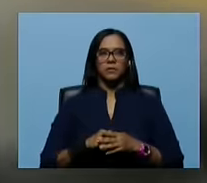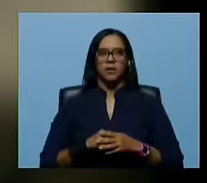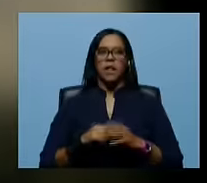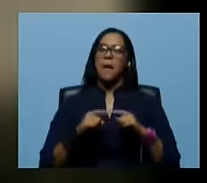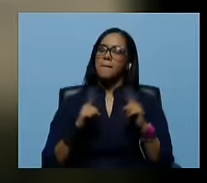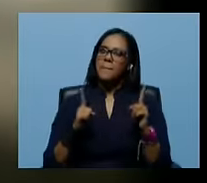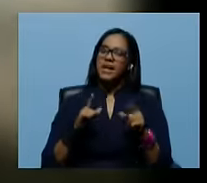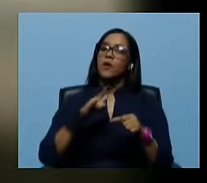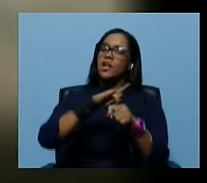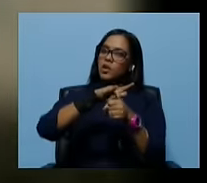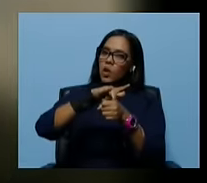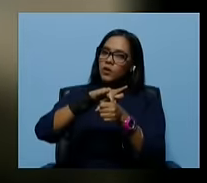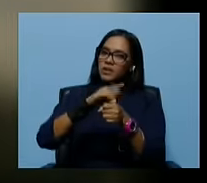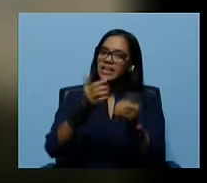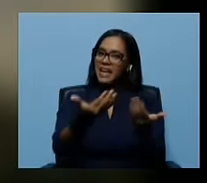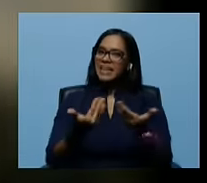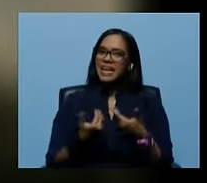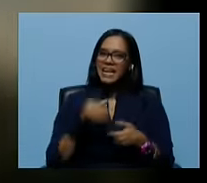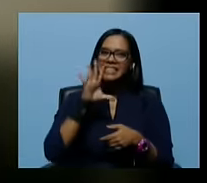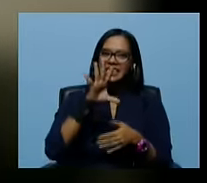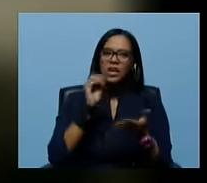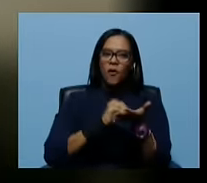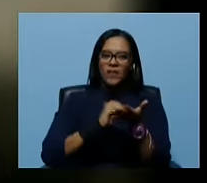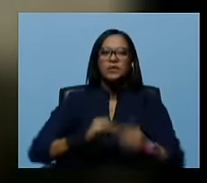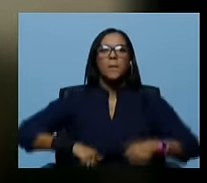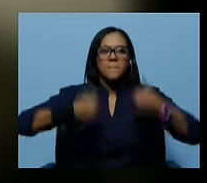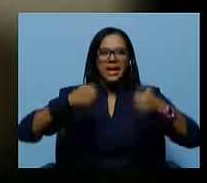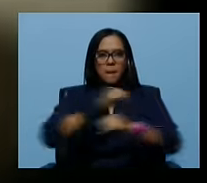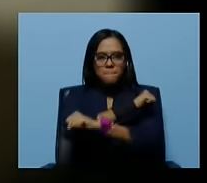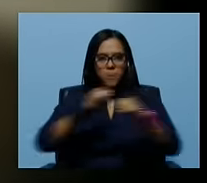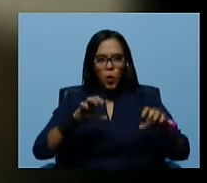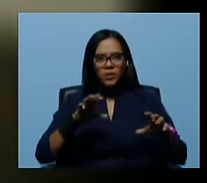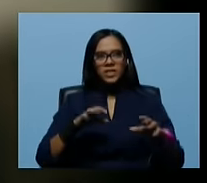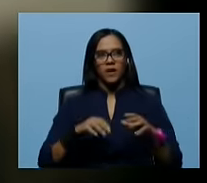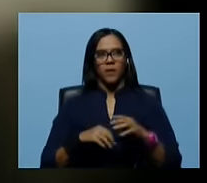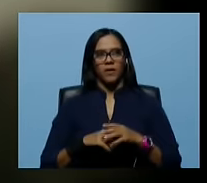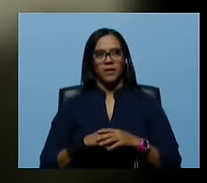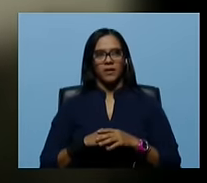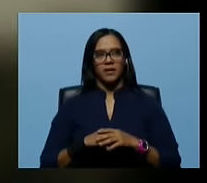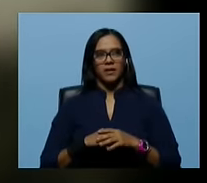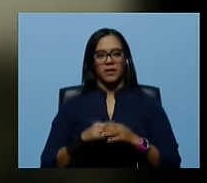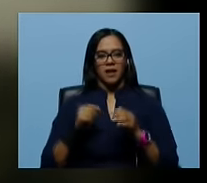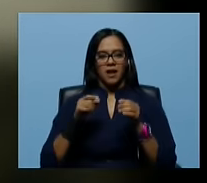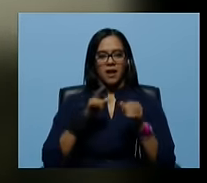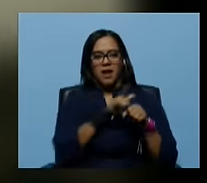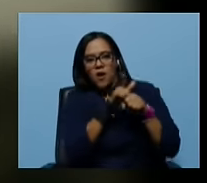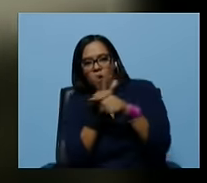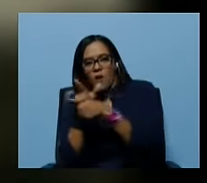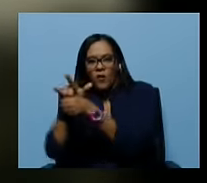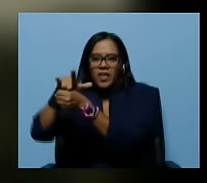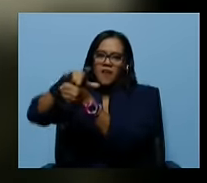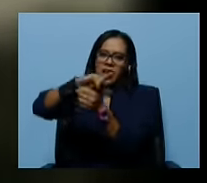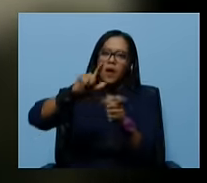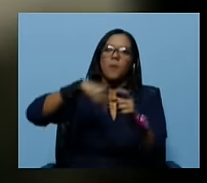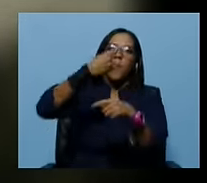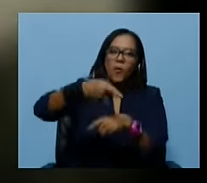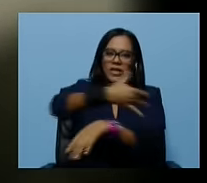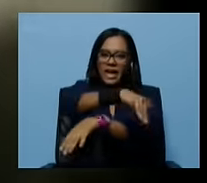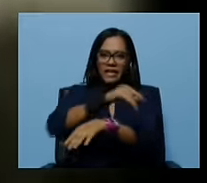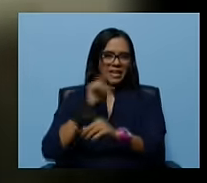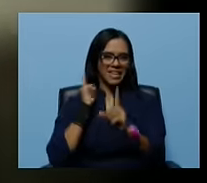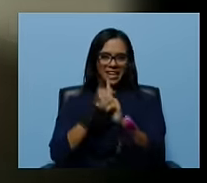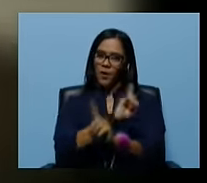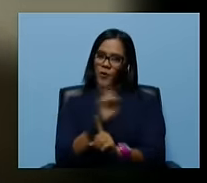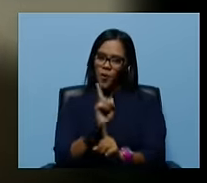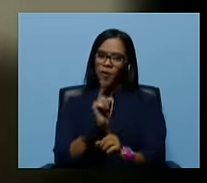Pero el dron que traía 5 veces más explosivo, lo desviaron por otra calle, no vino directo, sino se fue